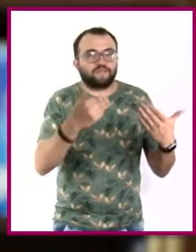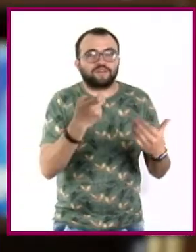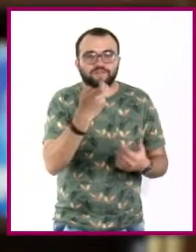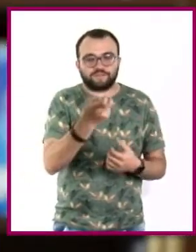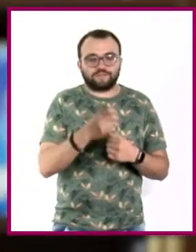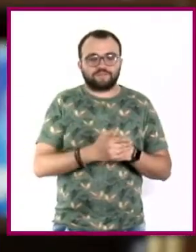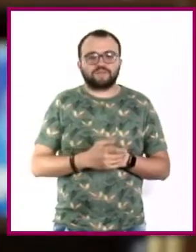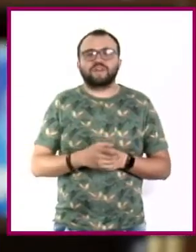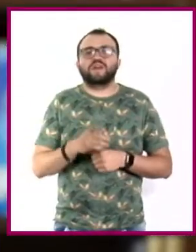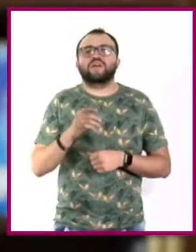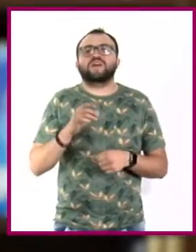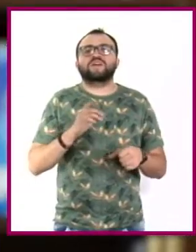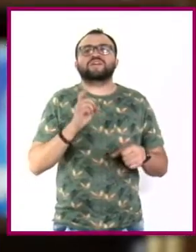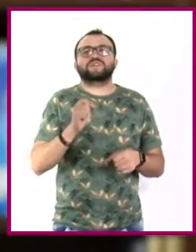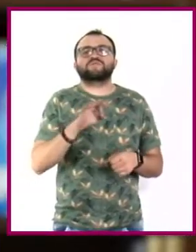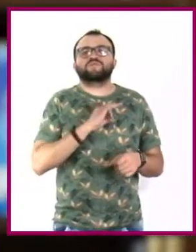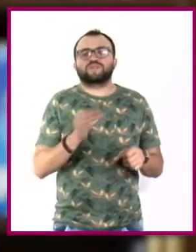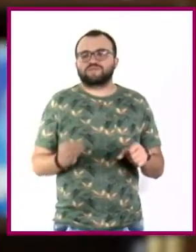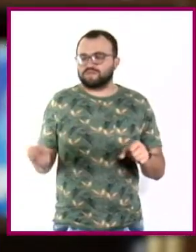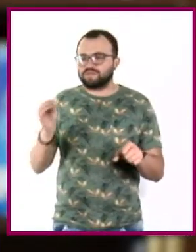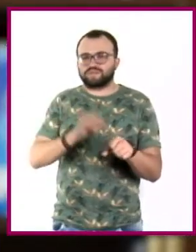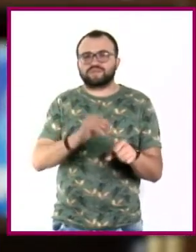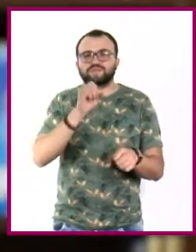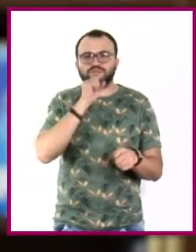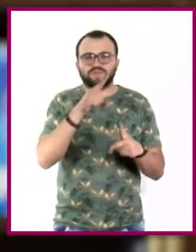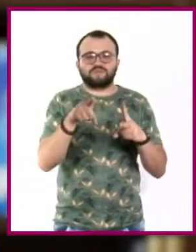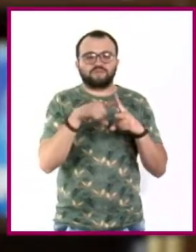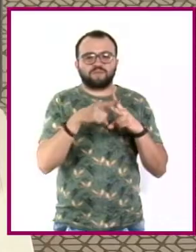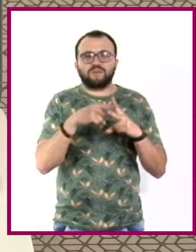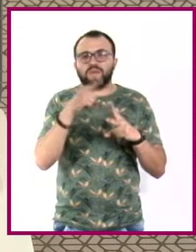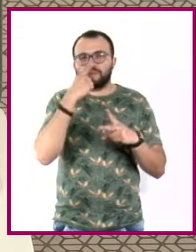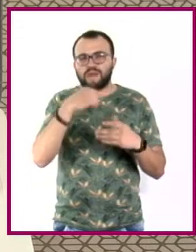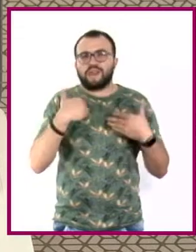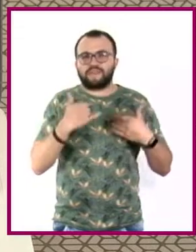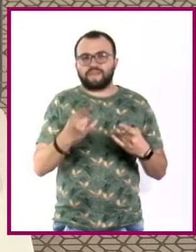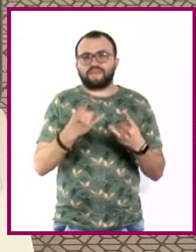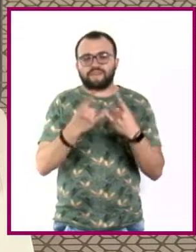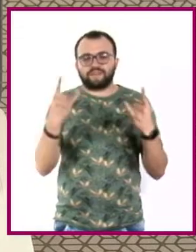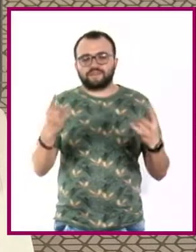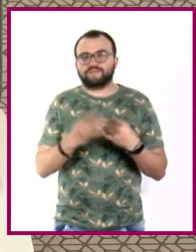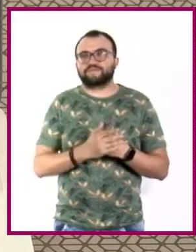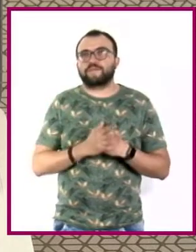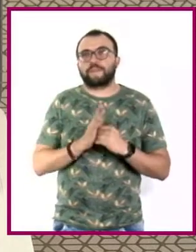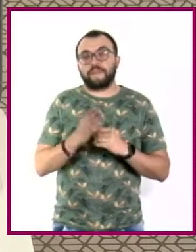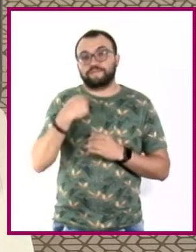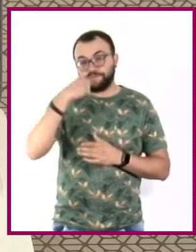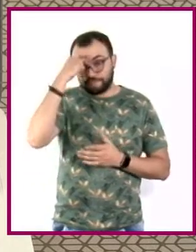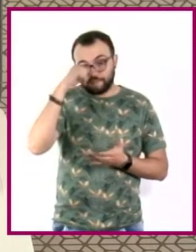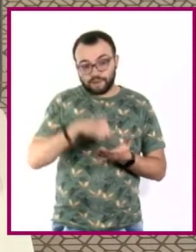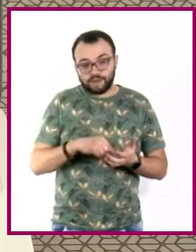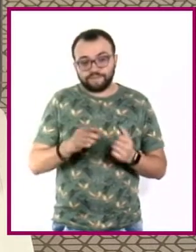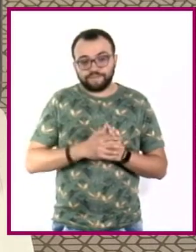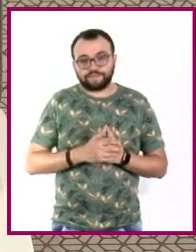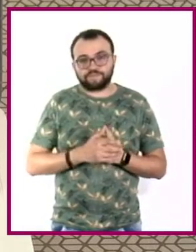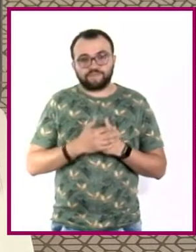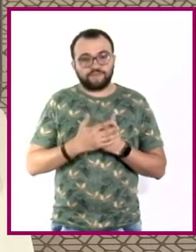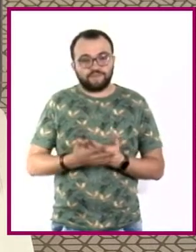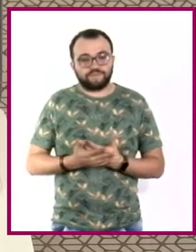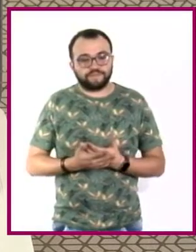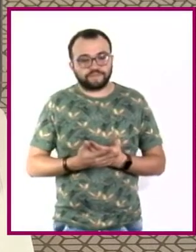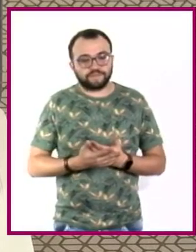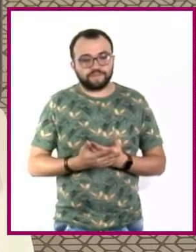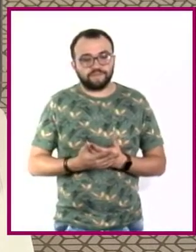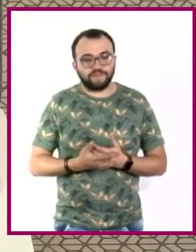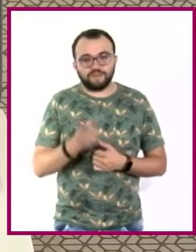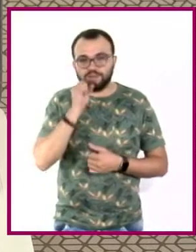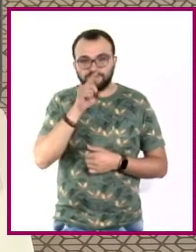¿Qué pueden aportar las matemáticas a nuestra manera de entender la historia? Yo creo que simple y sencillamente lo